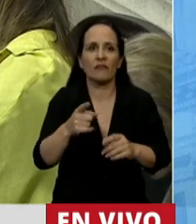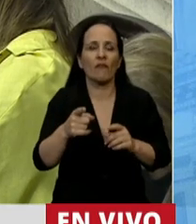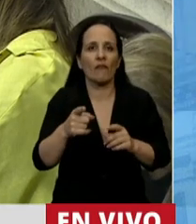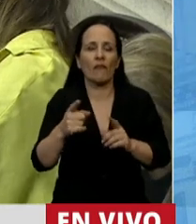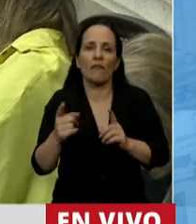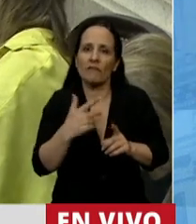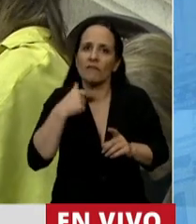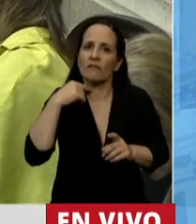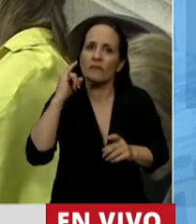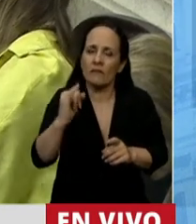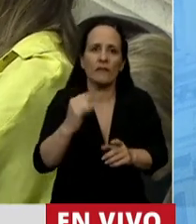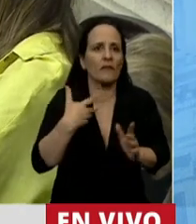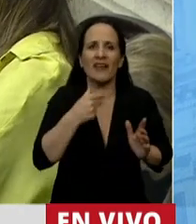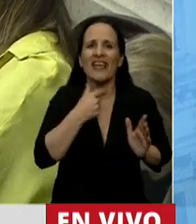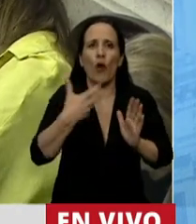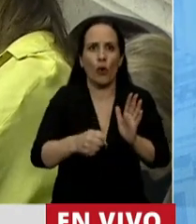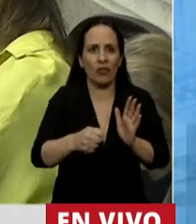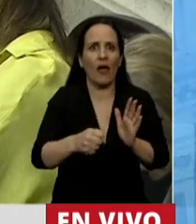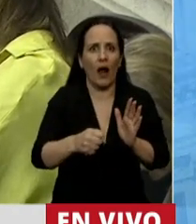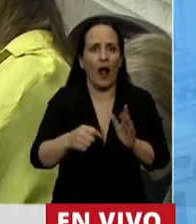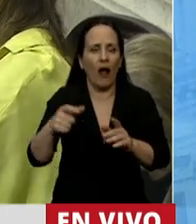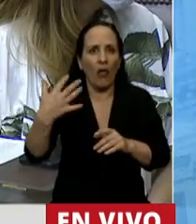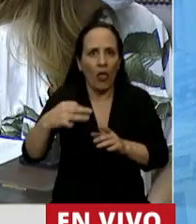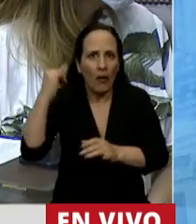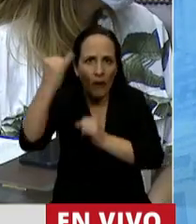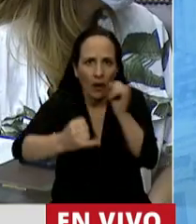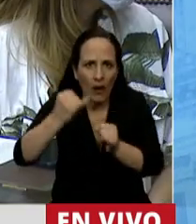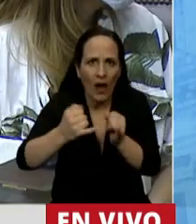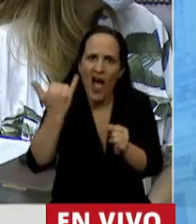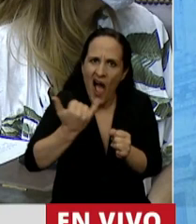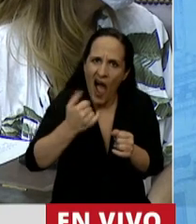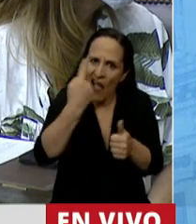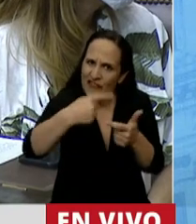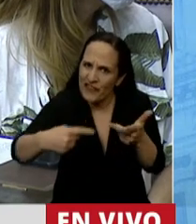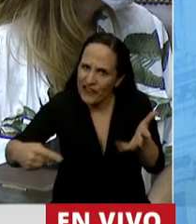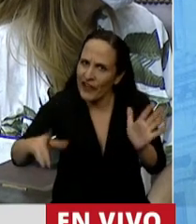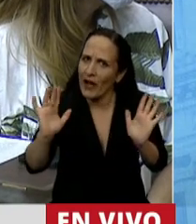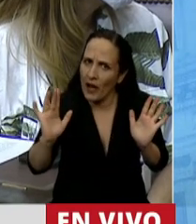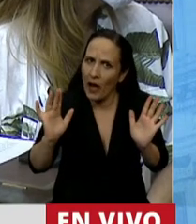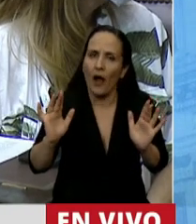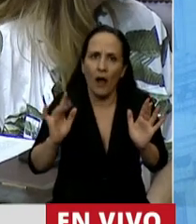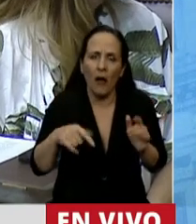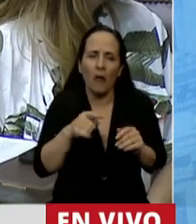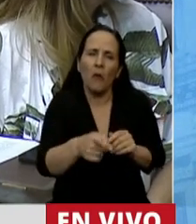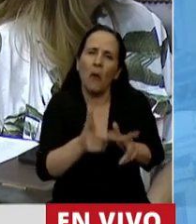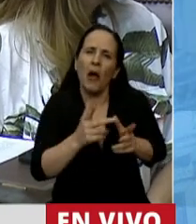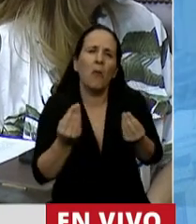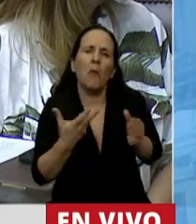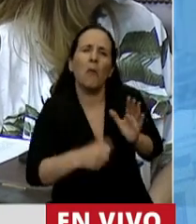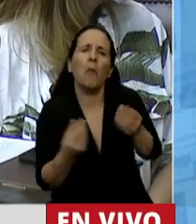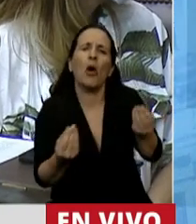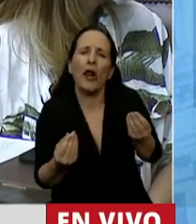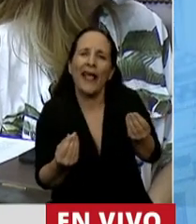tiene que saber que tiene alternativas para poder acompañarla y tenemos él quien la recibe tiene que escuchar porque quiere hacerse un aborto